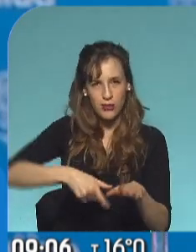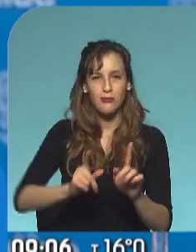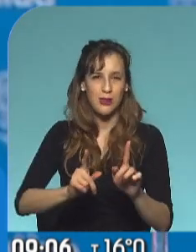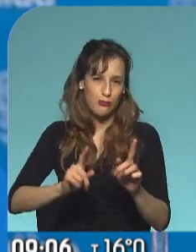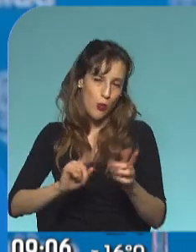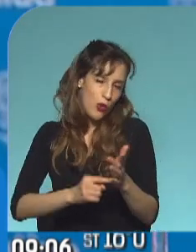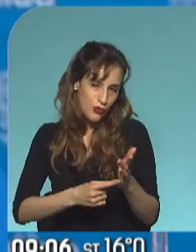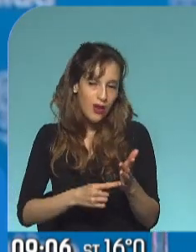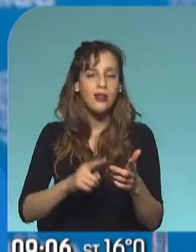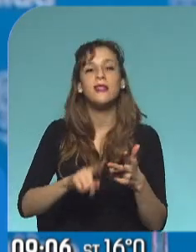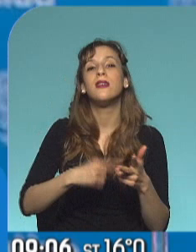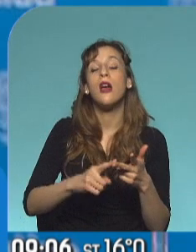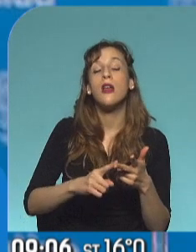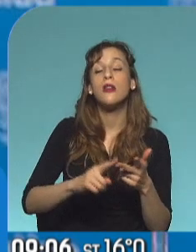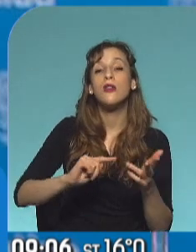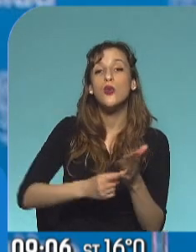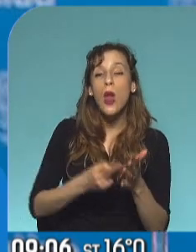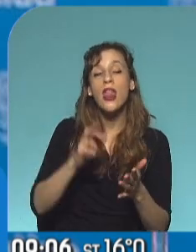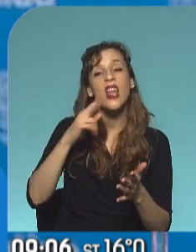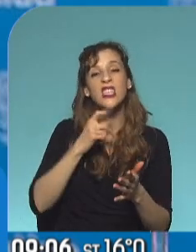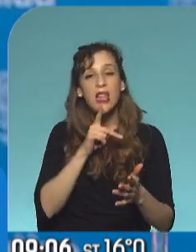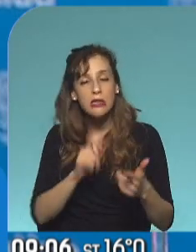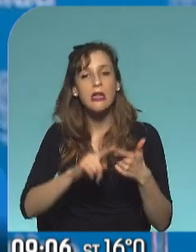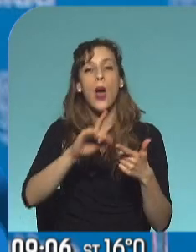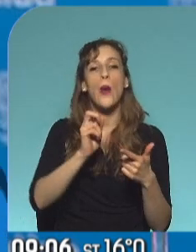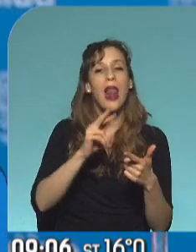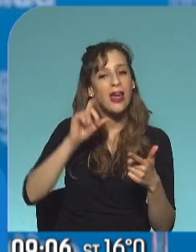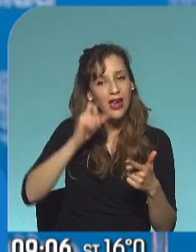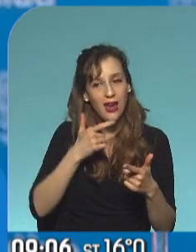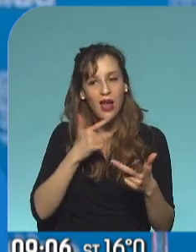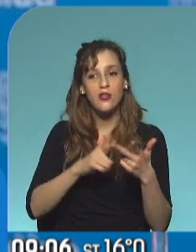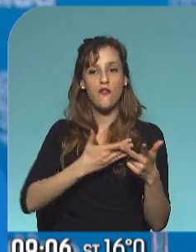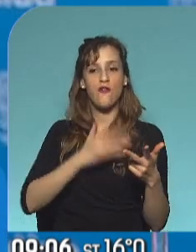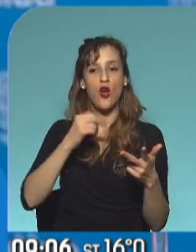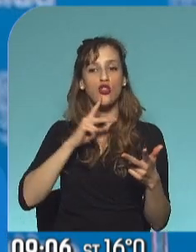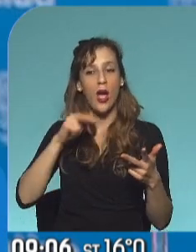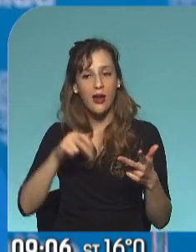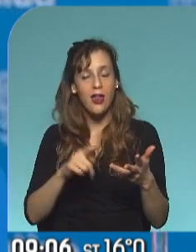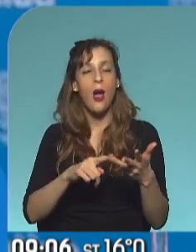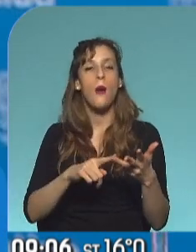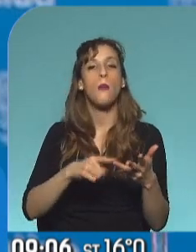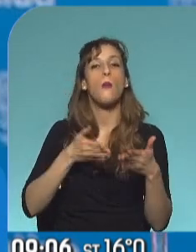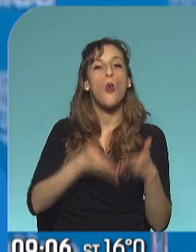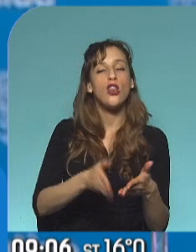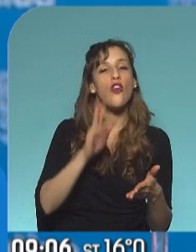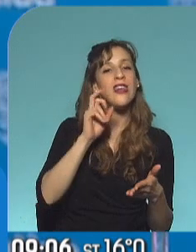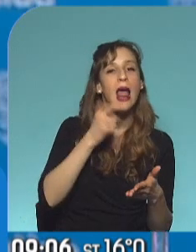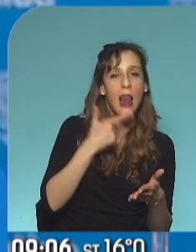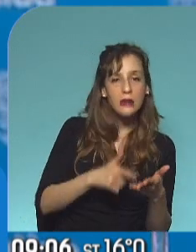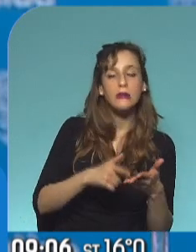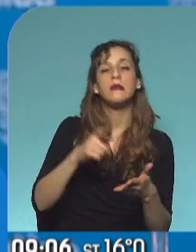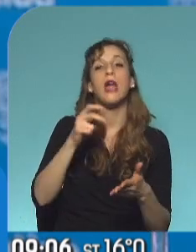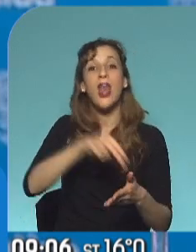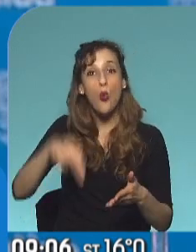de buenos aires- las ciudades de resistencia barranqueras fontana y puerto vilelas en el chaco en neuquén su capital